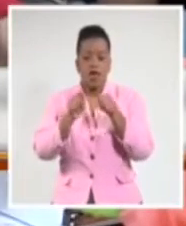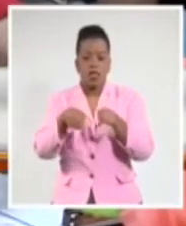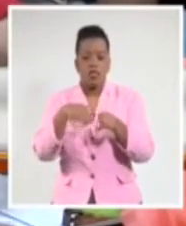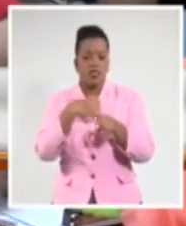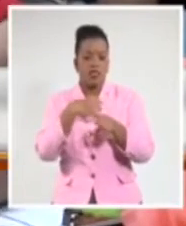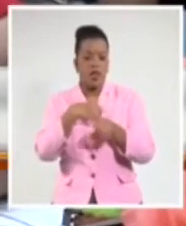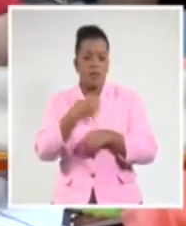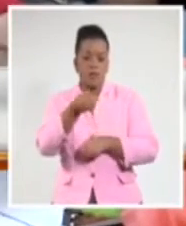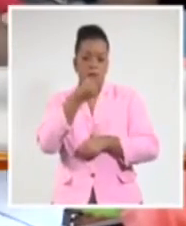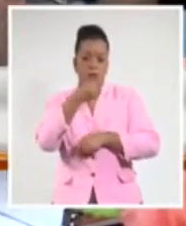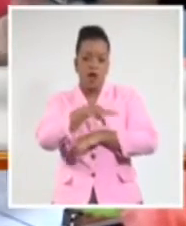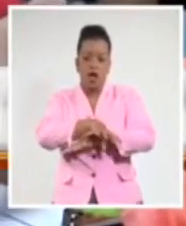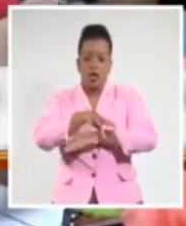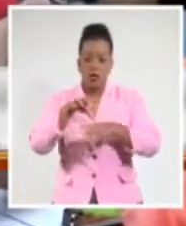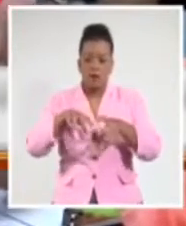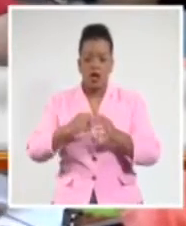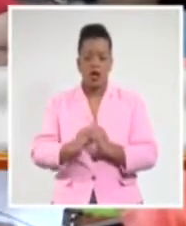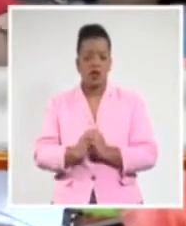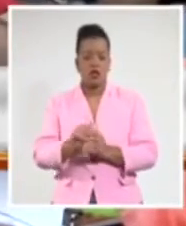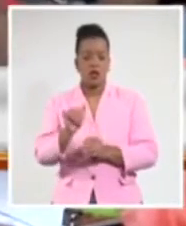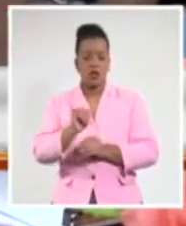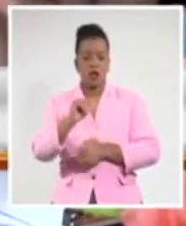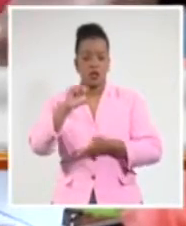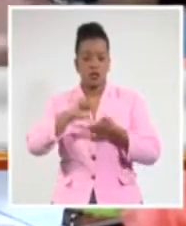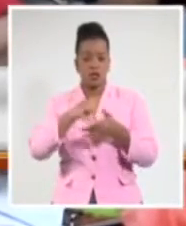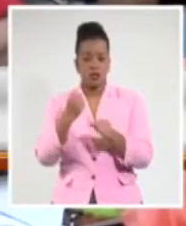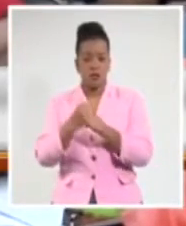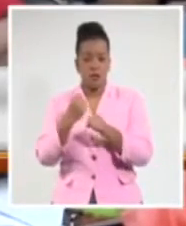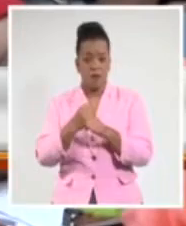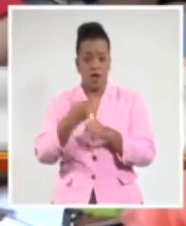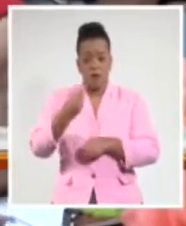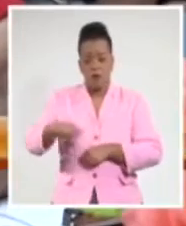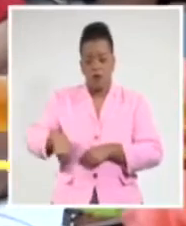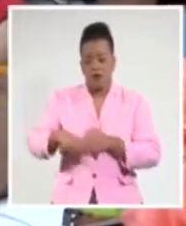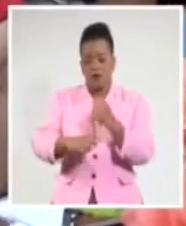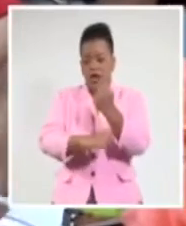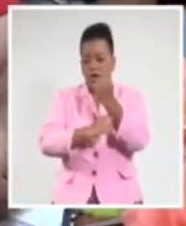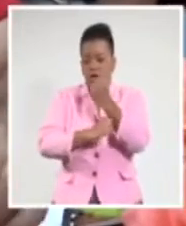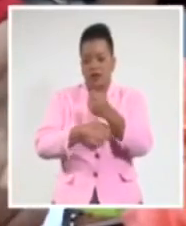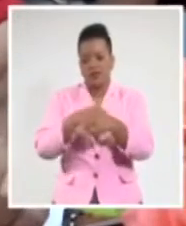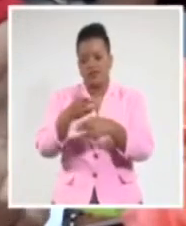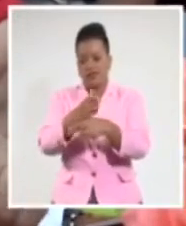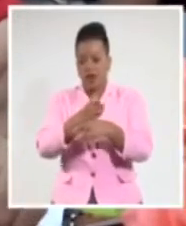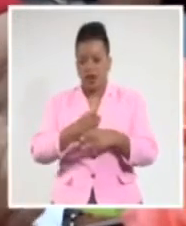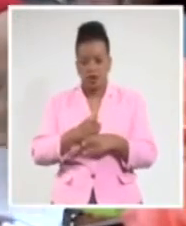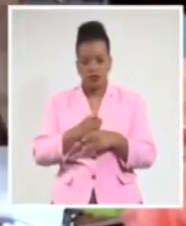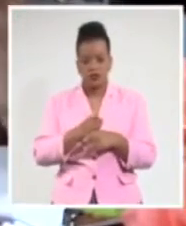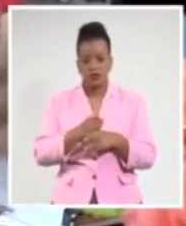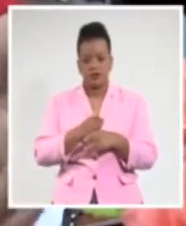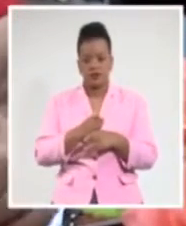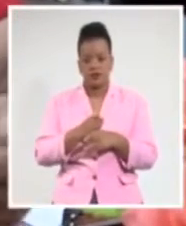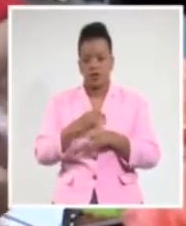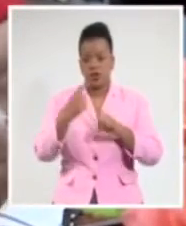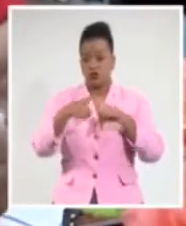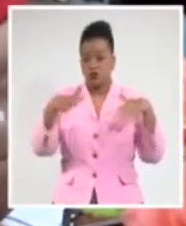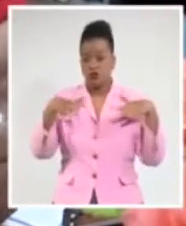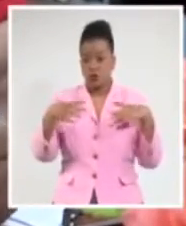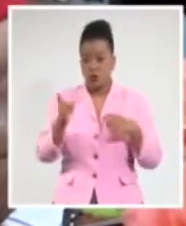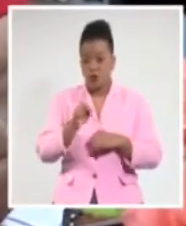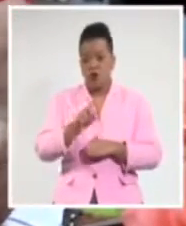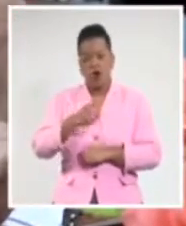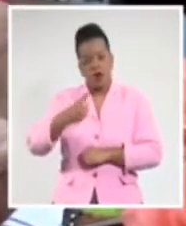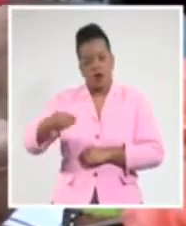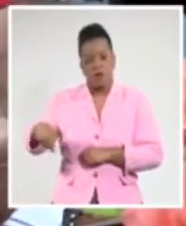pienso, tenemos mataderos, tenemos un centro de elaboración que aprovecha toda la masa cárnica que no va para el turismo, para la venta.